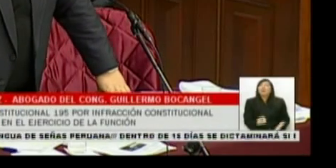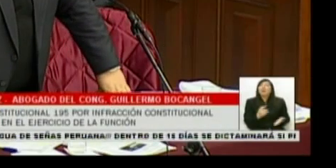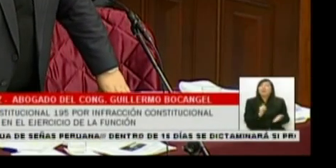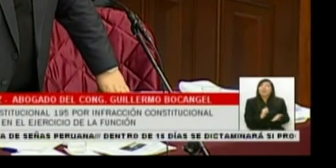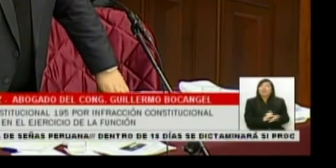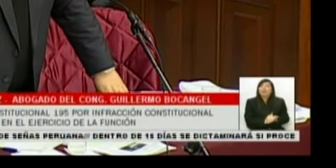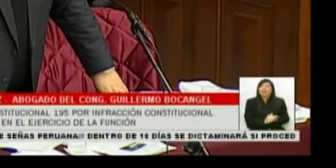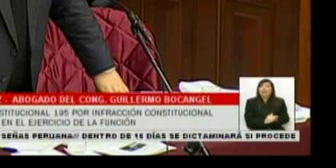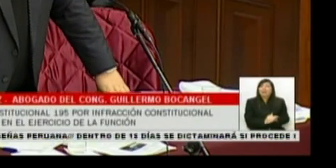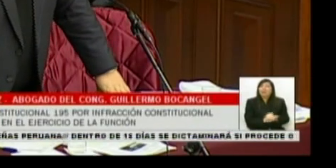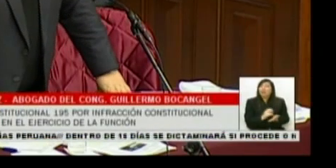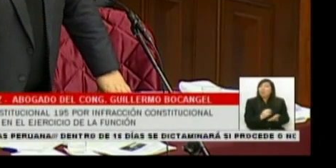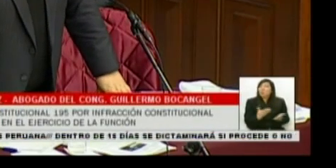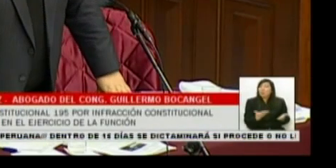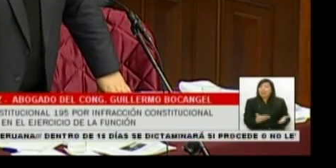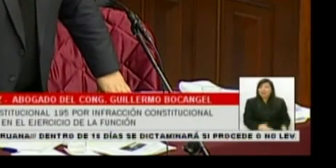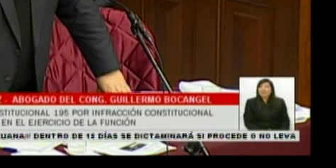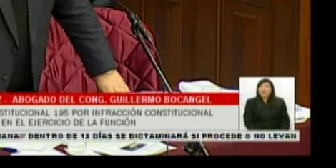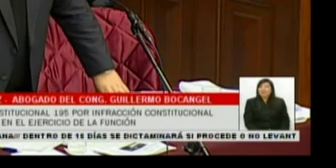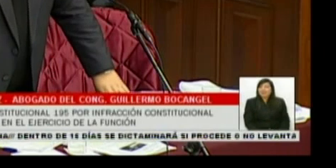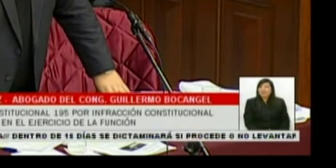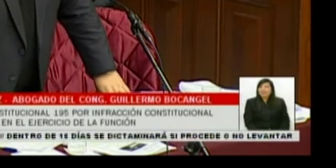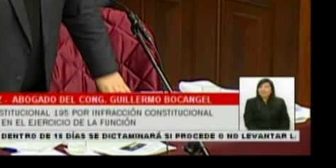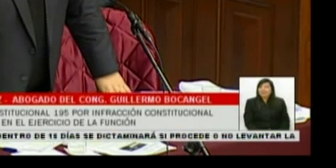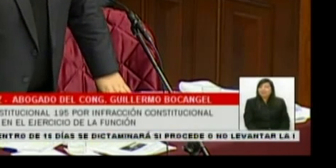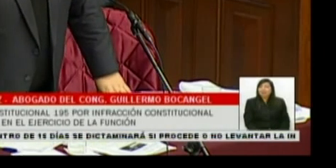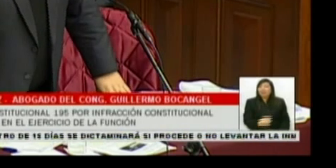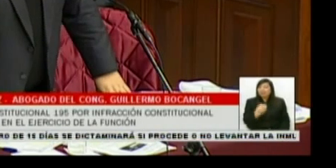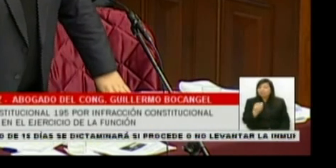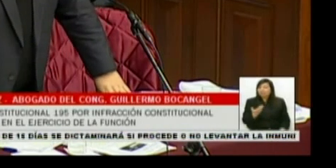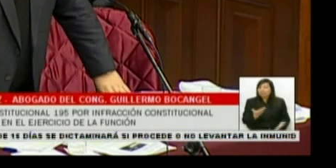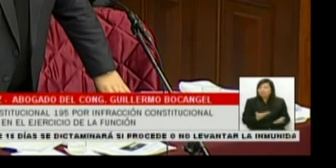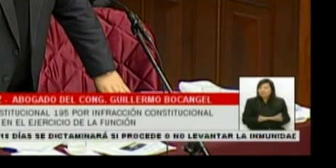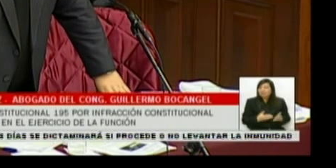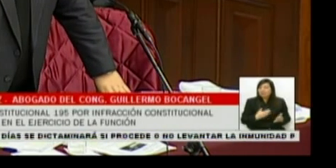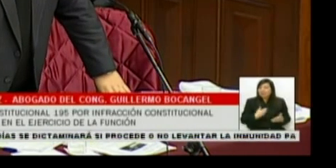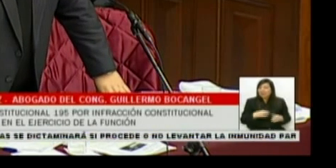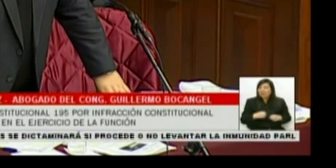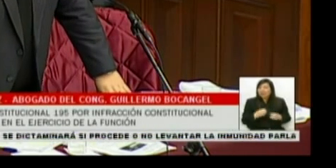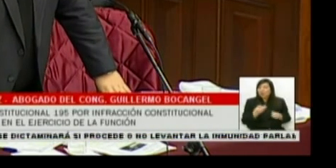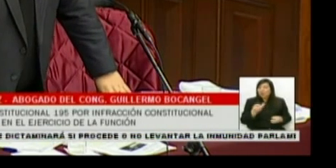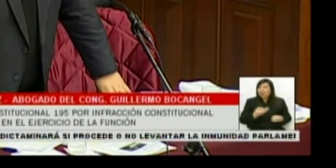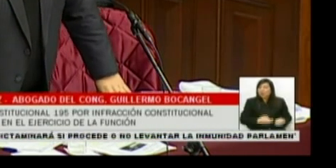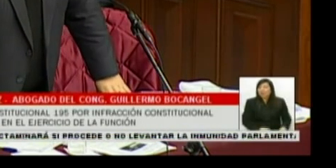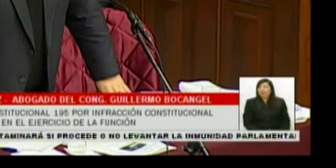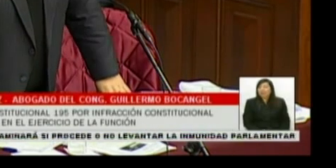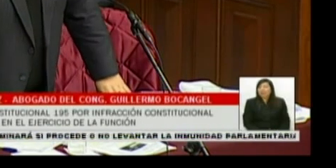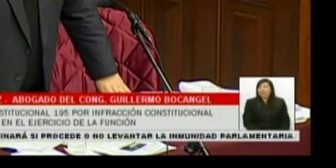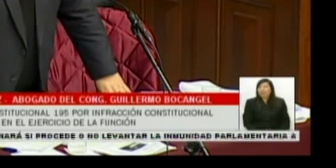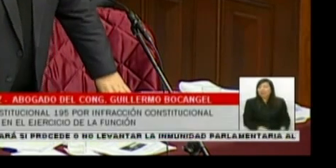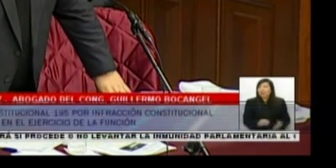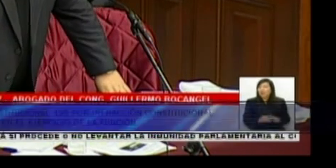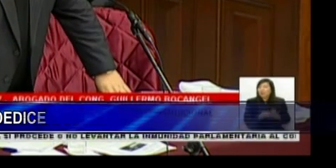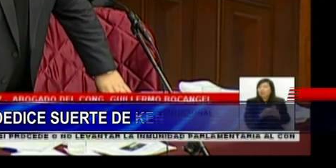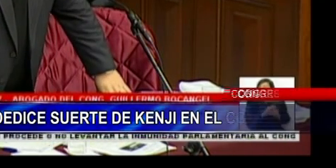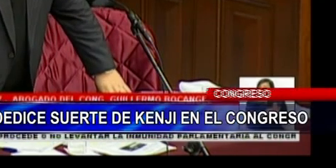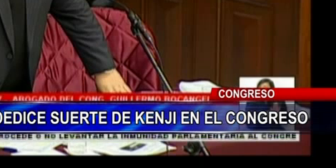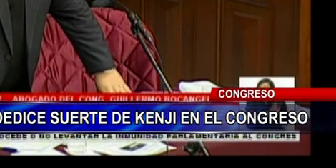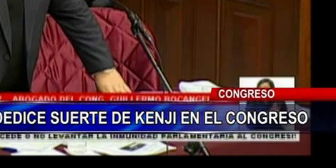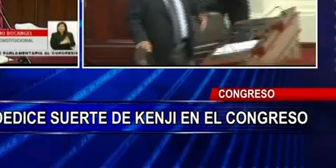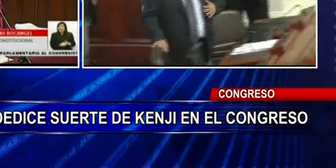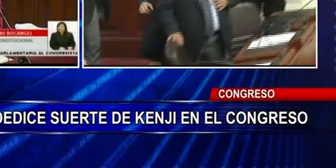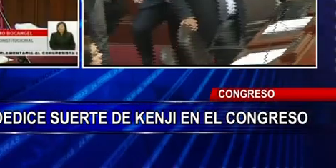sesión del Pleno del Congreso en donde Kenji Fujimori podría afrontar desde una sanción hasta el